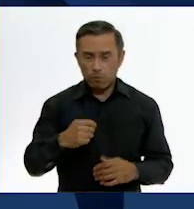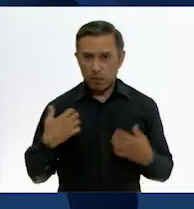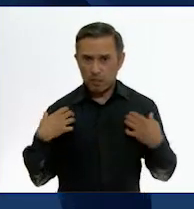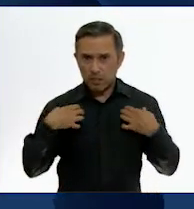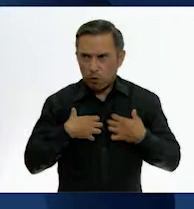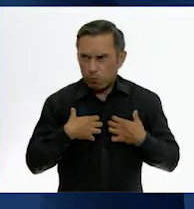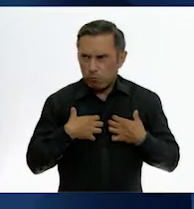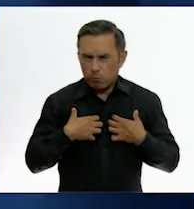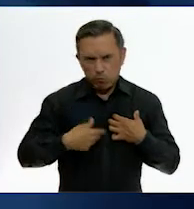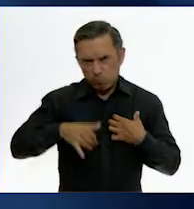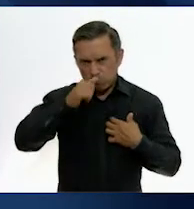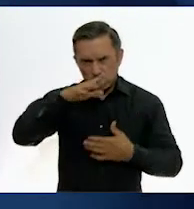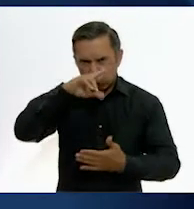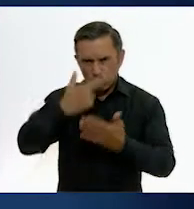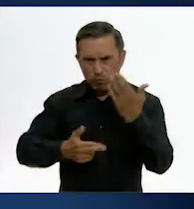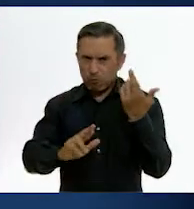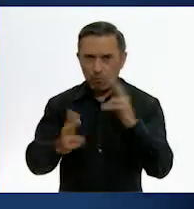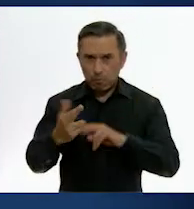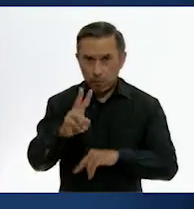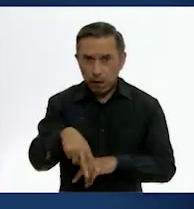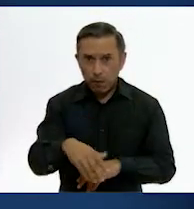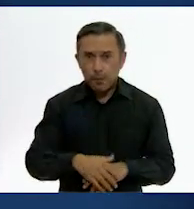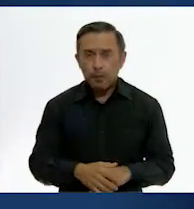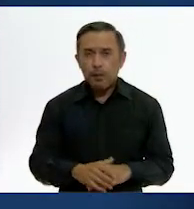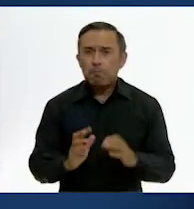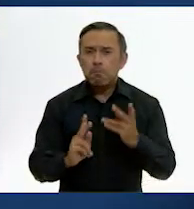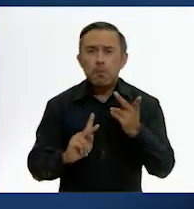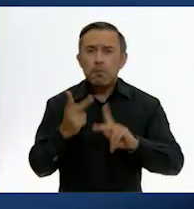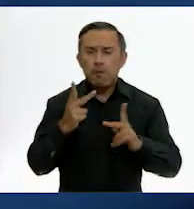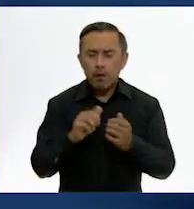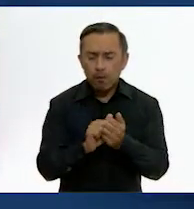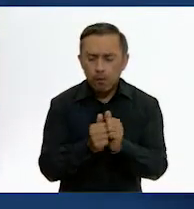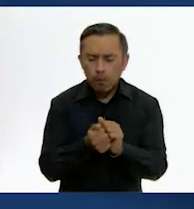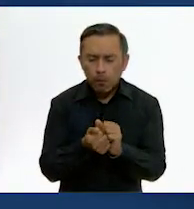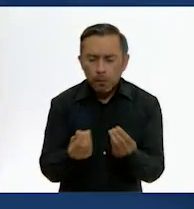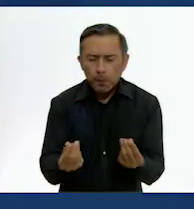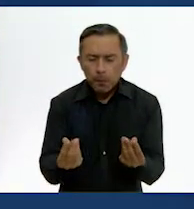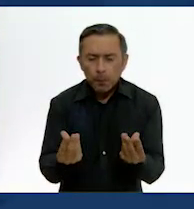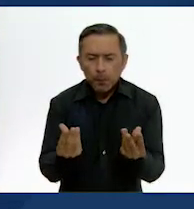porque otra vez la primavera ofrece sus vestidos verdes